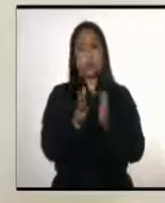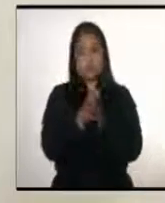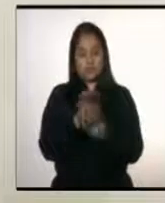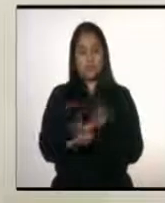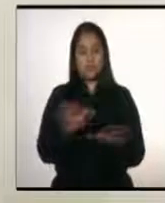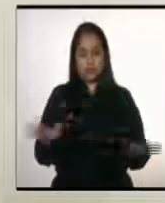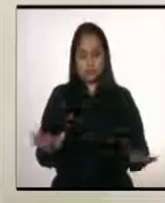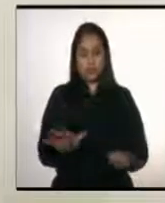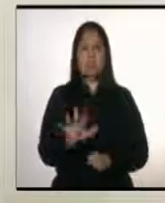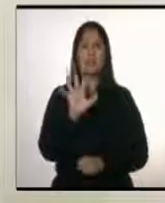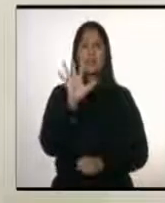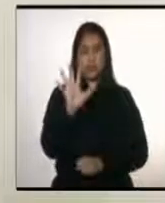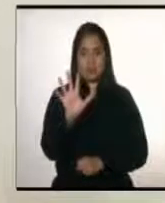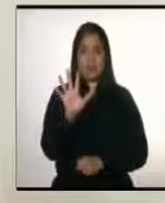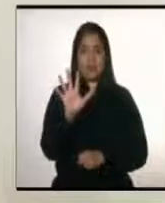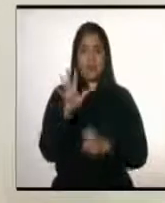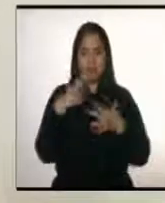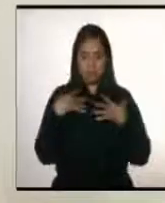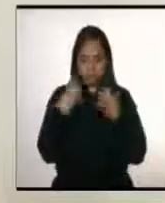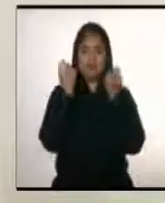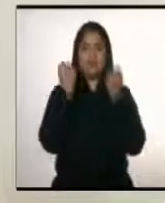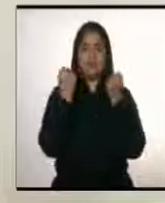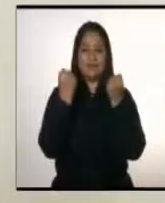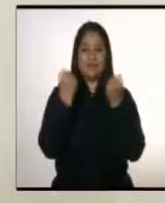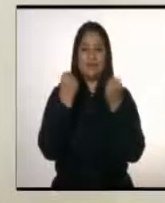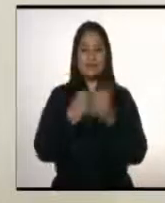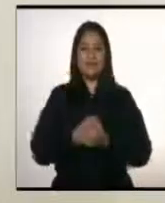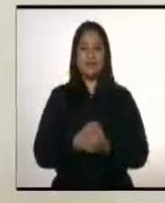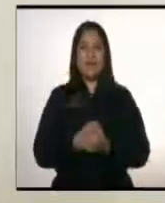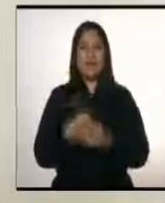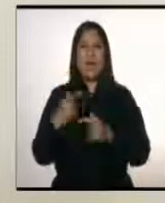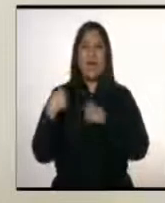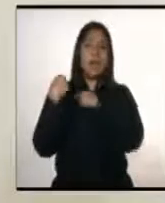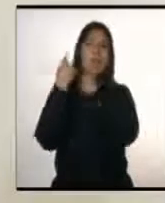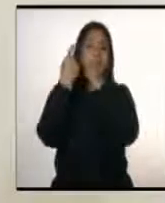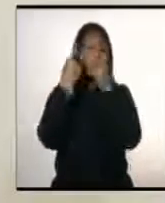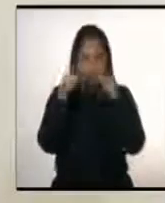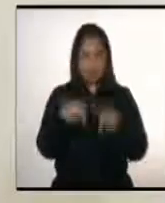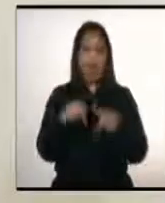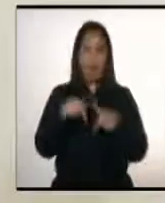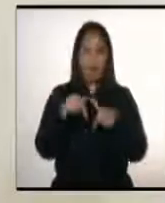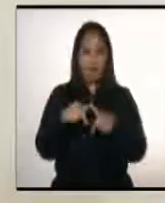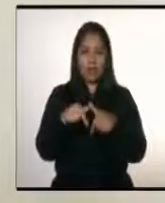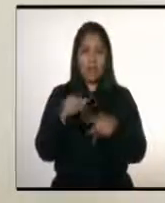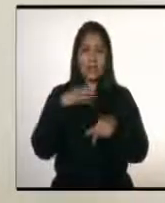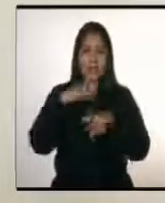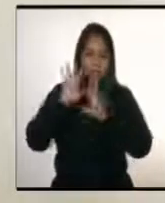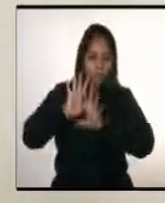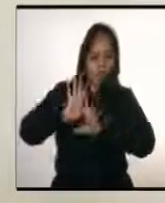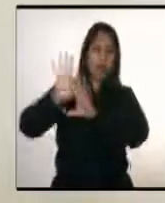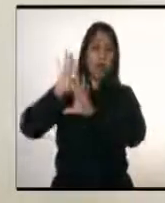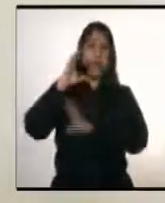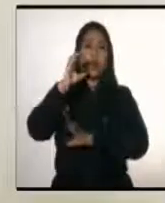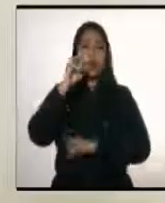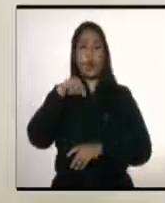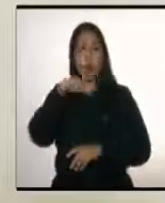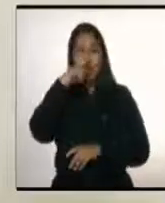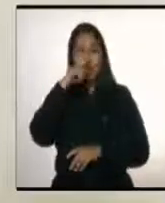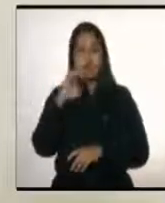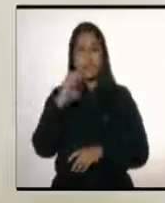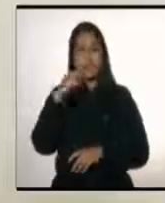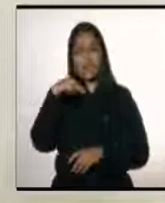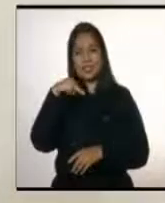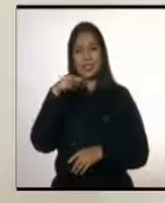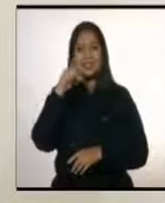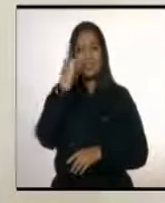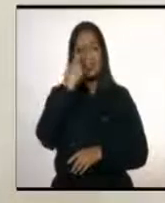y 5 que están recuperados. Hasta el día de hoy, la contención ha sido un éxito. Hasta el